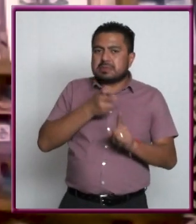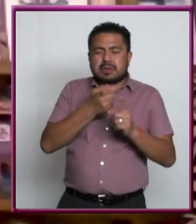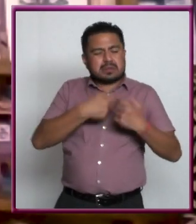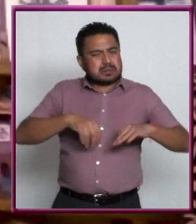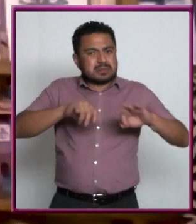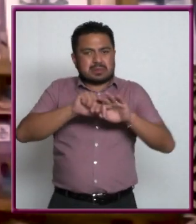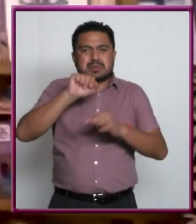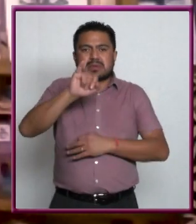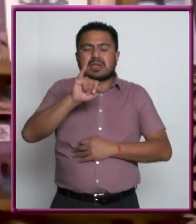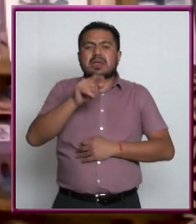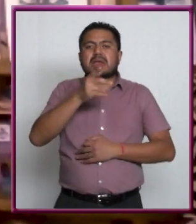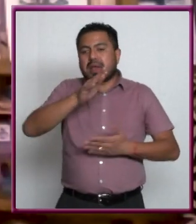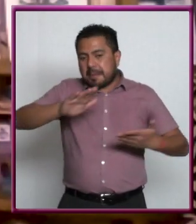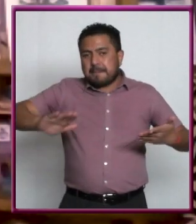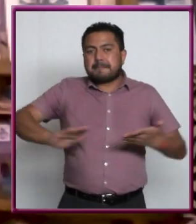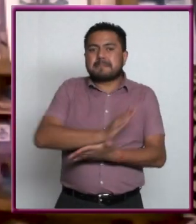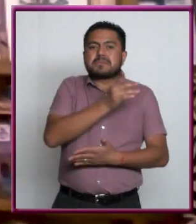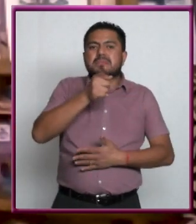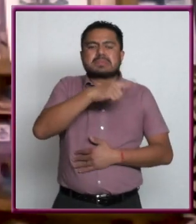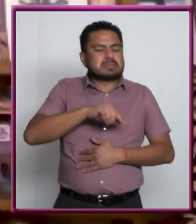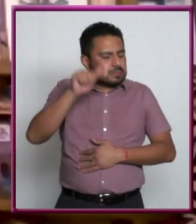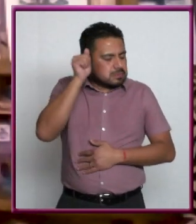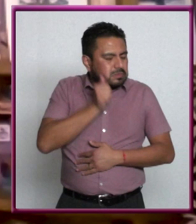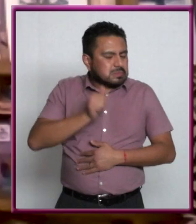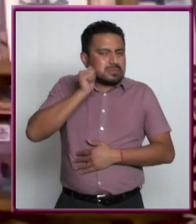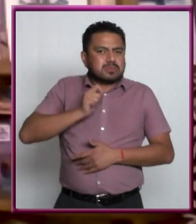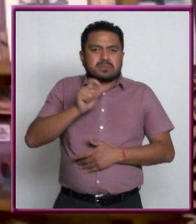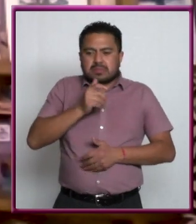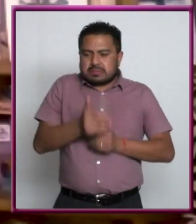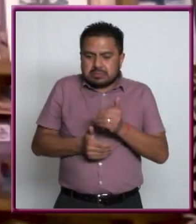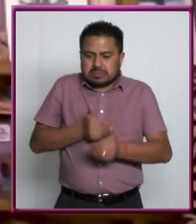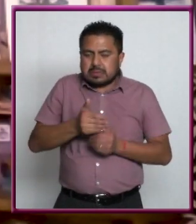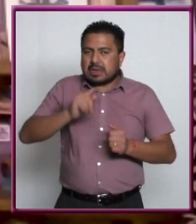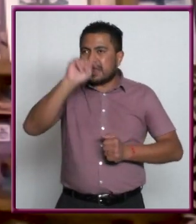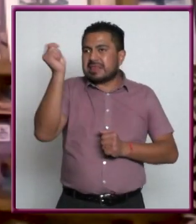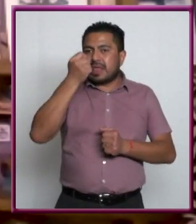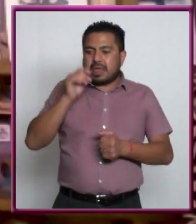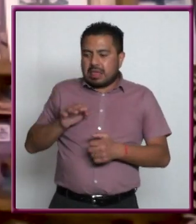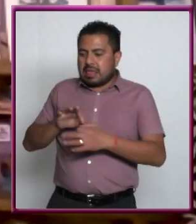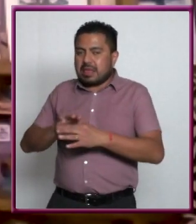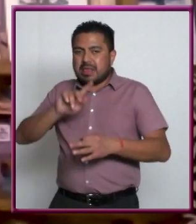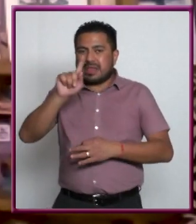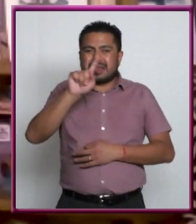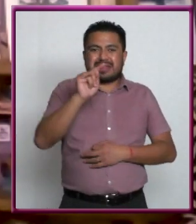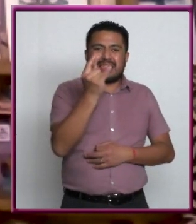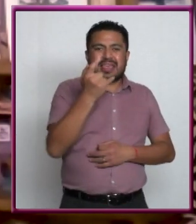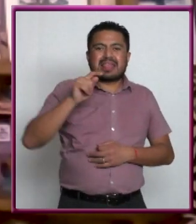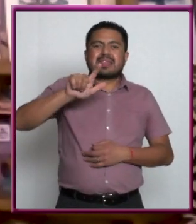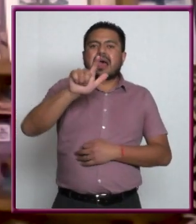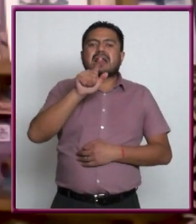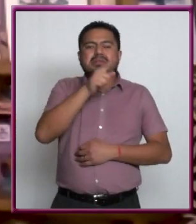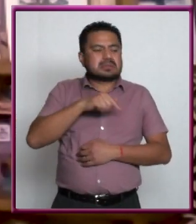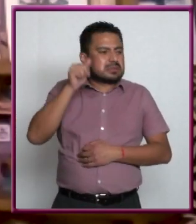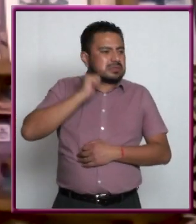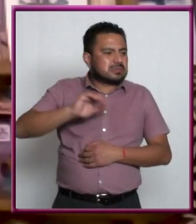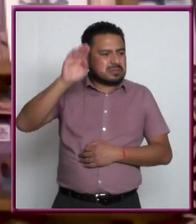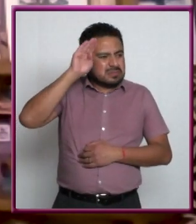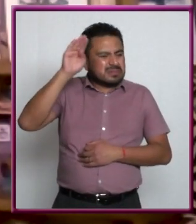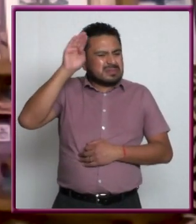es muy importante y que siempre que den un paso tecnológico, un paso digital, que